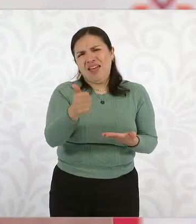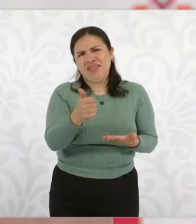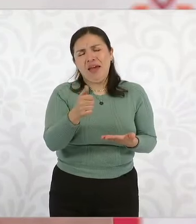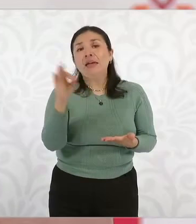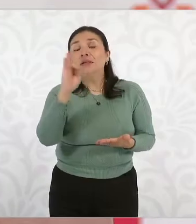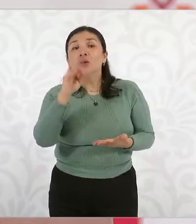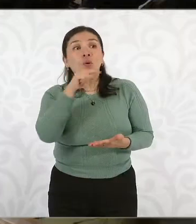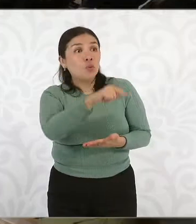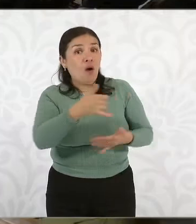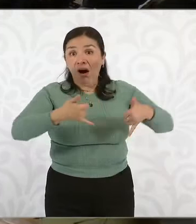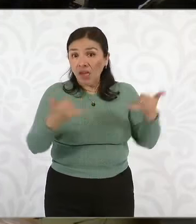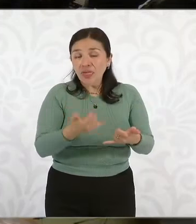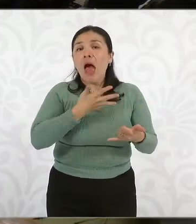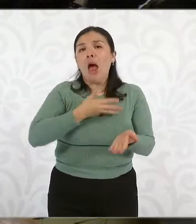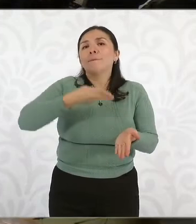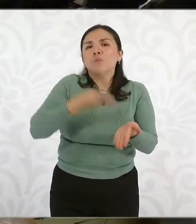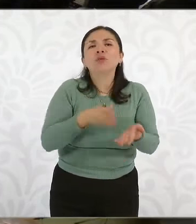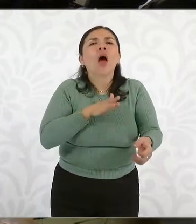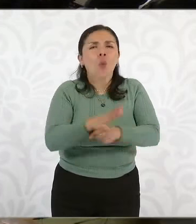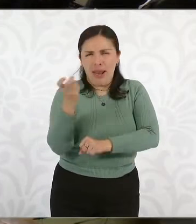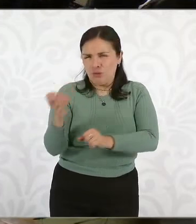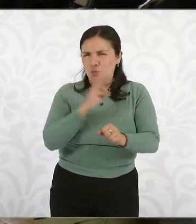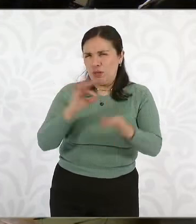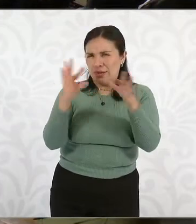multa. Adelante, Luisa.